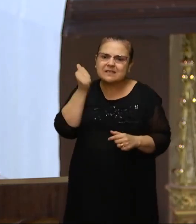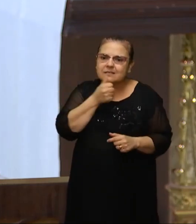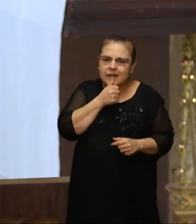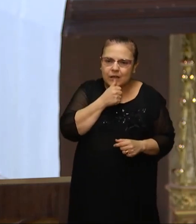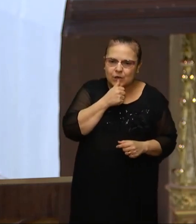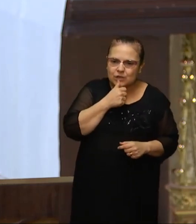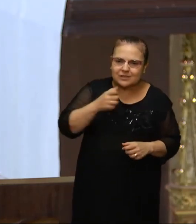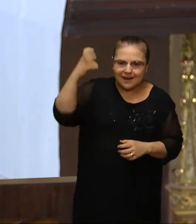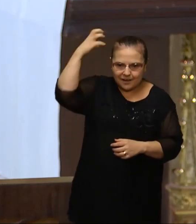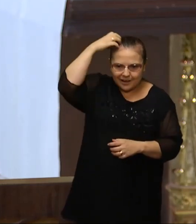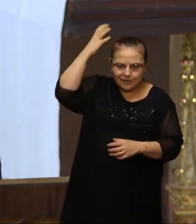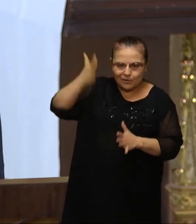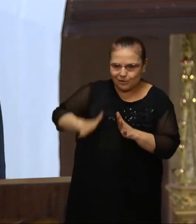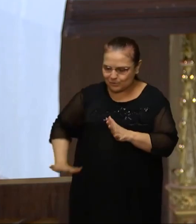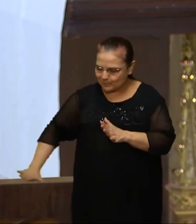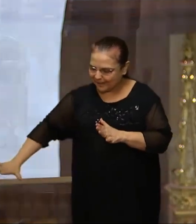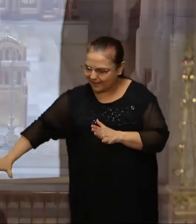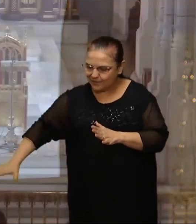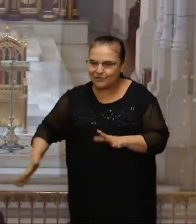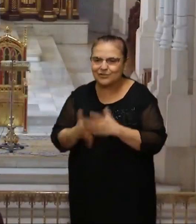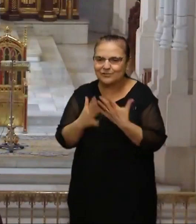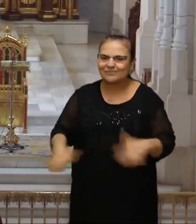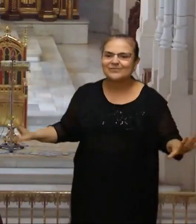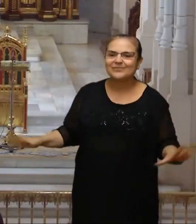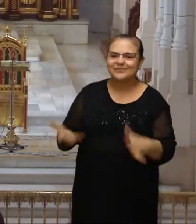pequeños aleluya aleluya